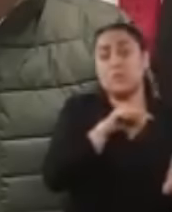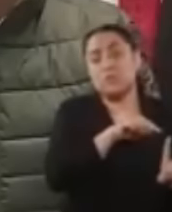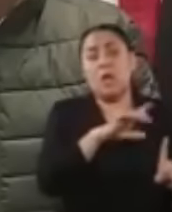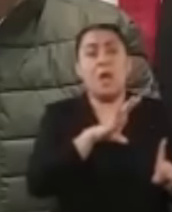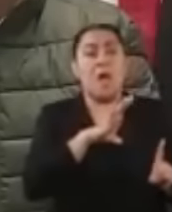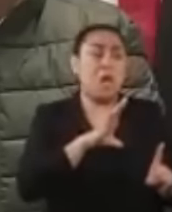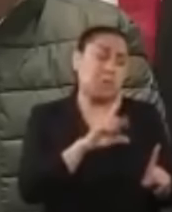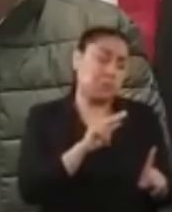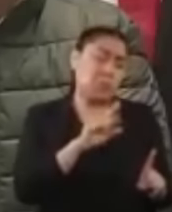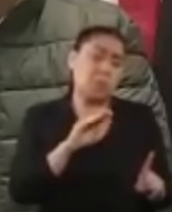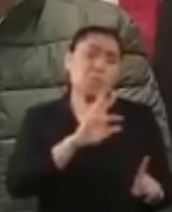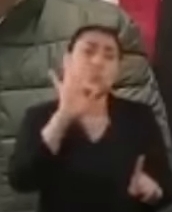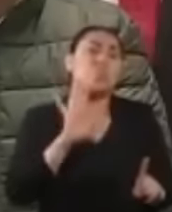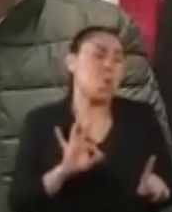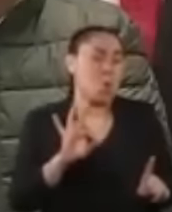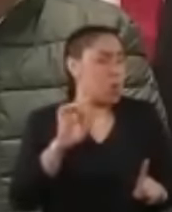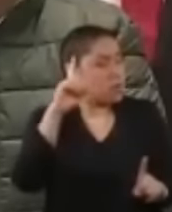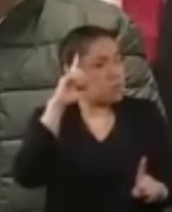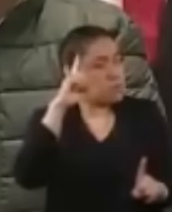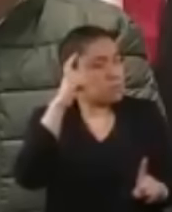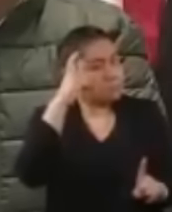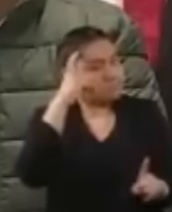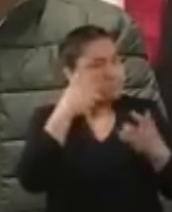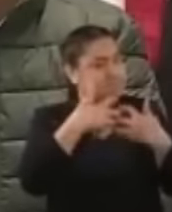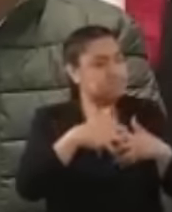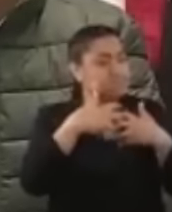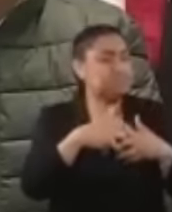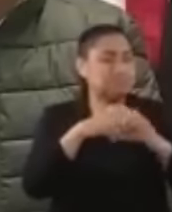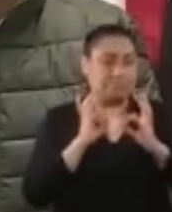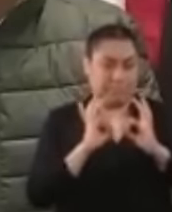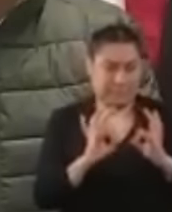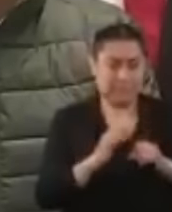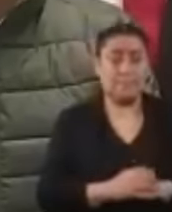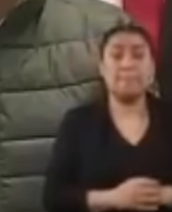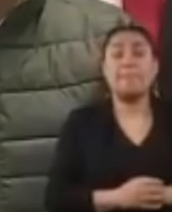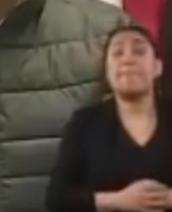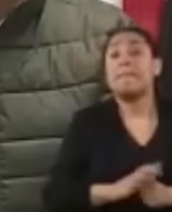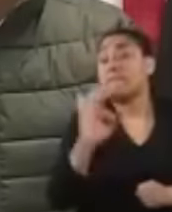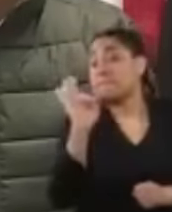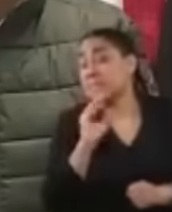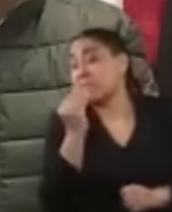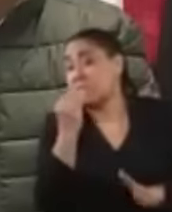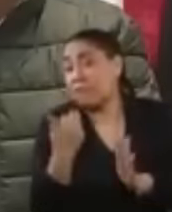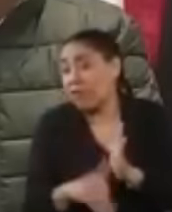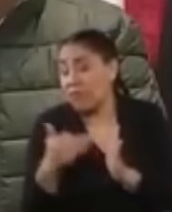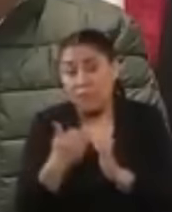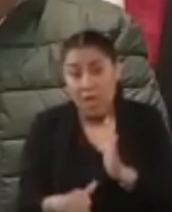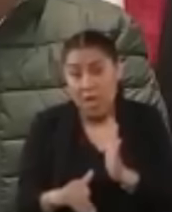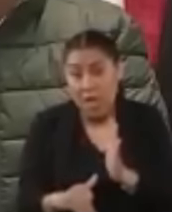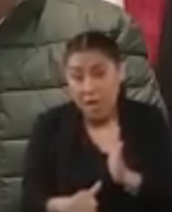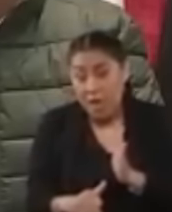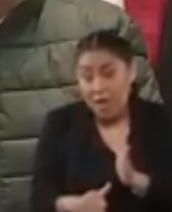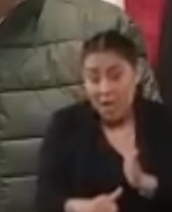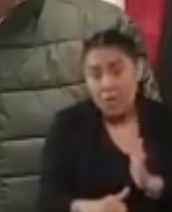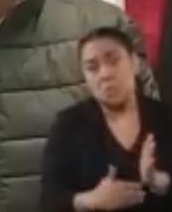o 90% de cerebro que va a tener en la vida. Si sufre de desnutrición en esta etapa, eso